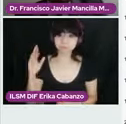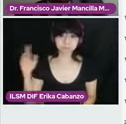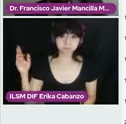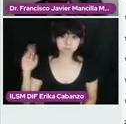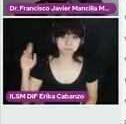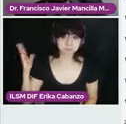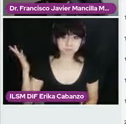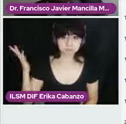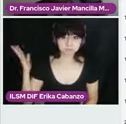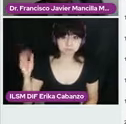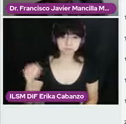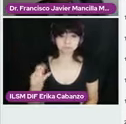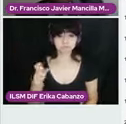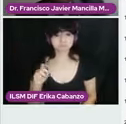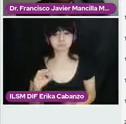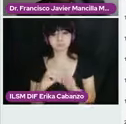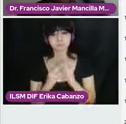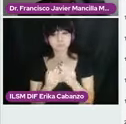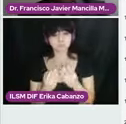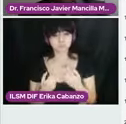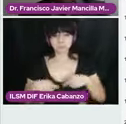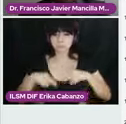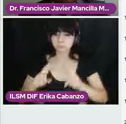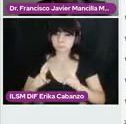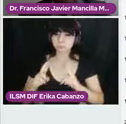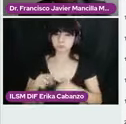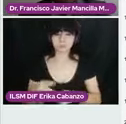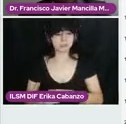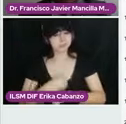es la manera de decir, me estoy dañando. ¿Sí?